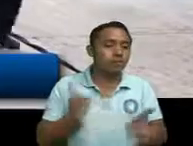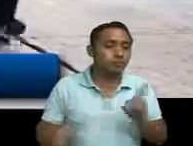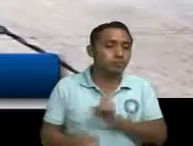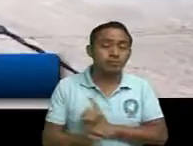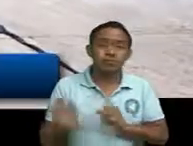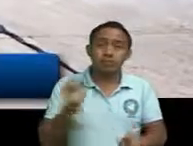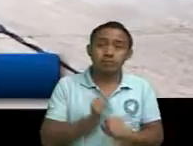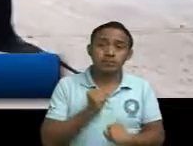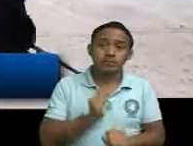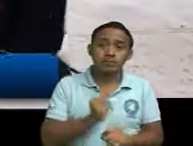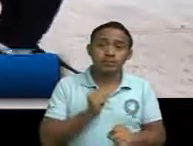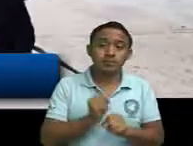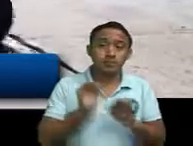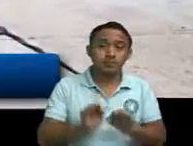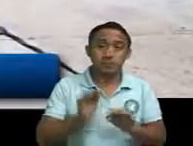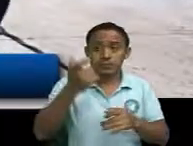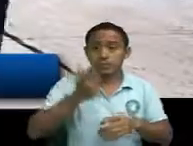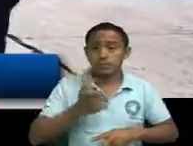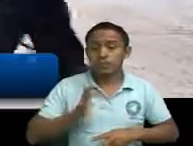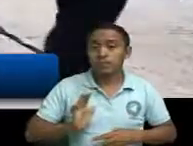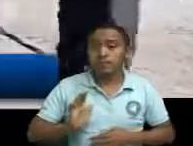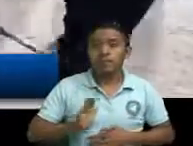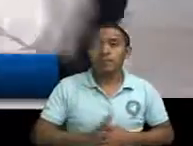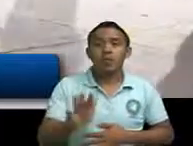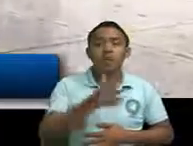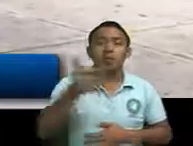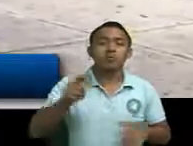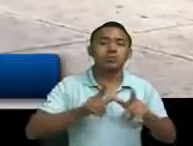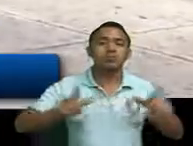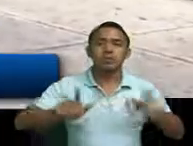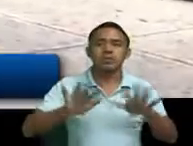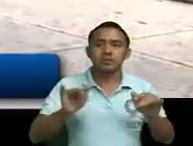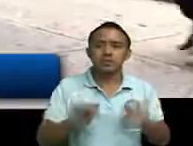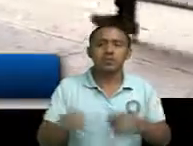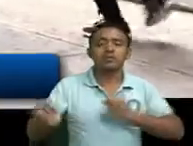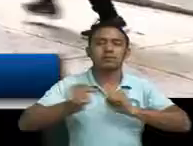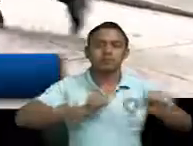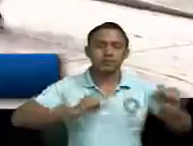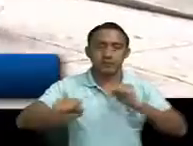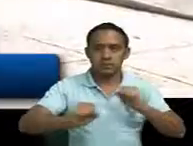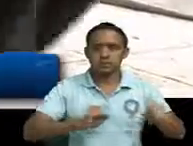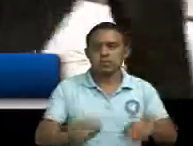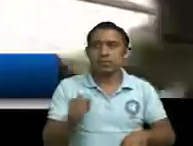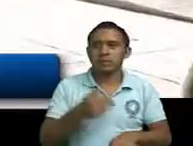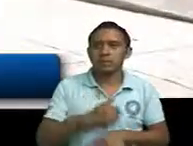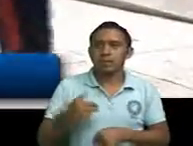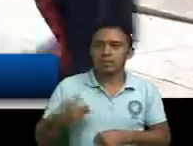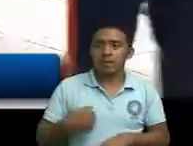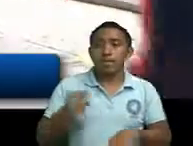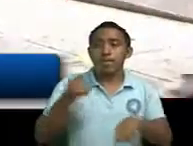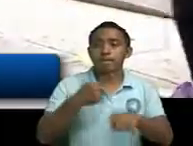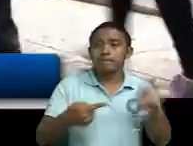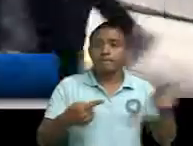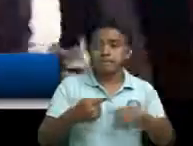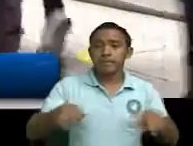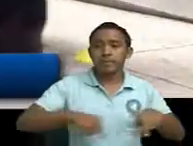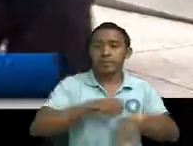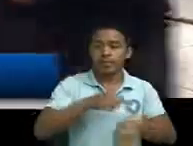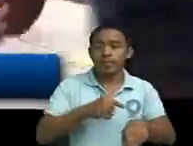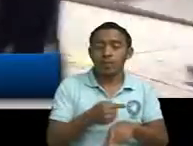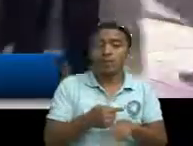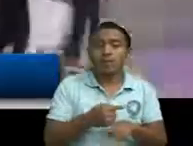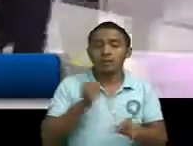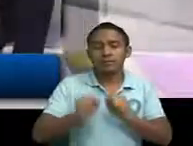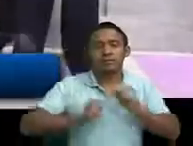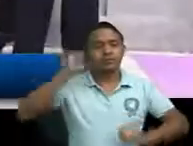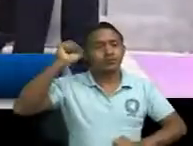a trabajar en eso. Hay muchos lugares que ya están incluyendo hasta en la jornada laboral media hora de actividad física, ¿ya?